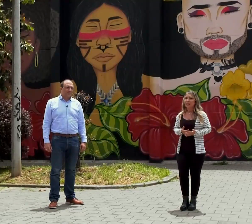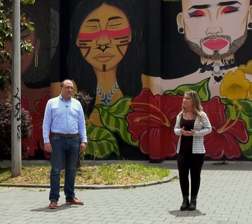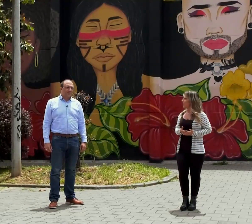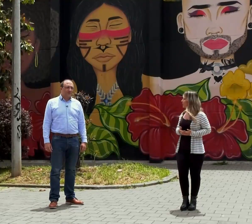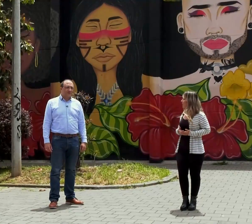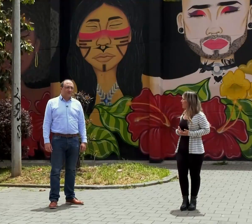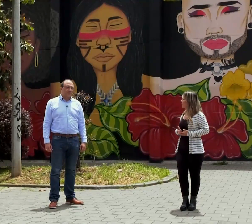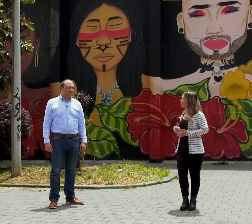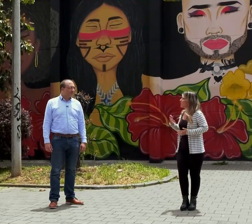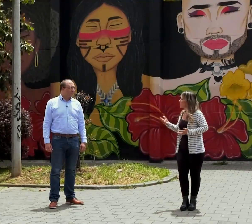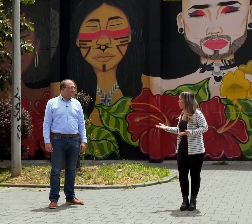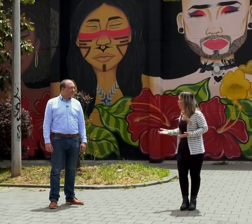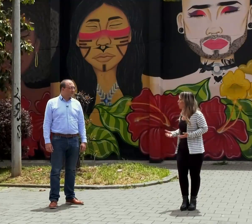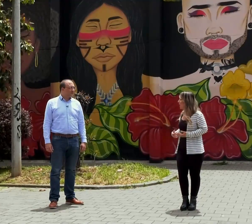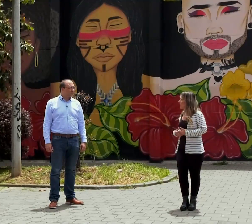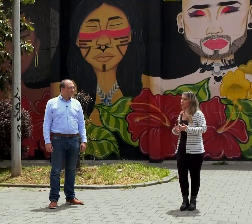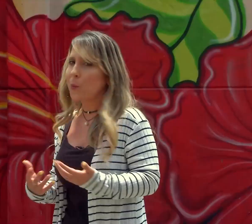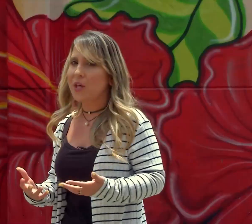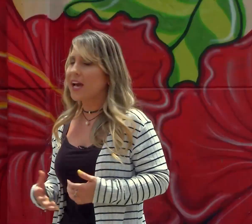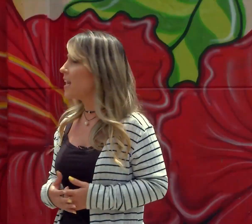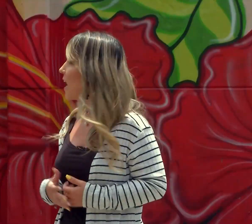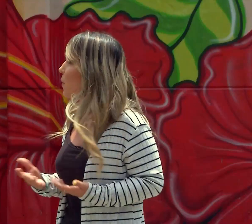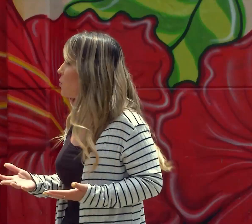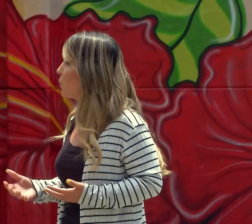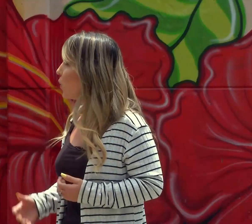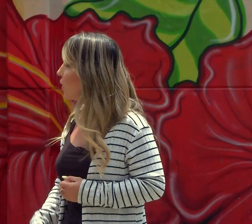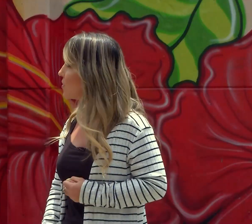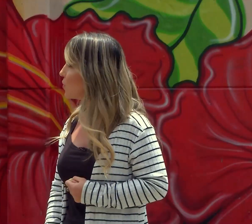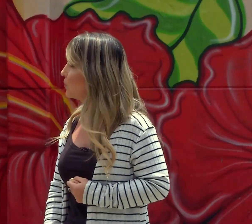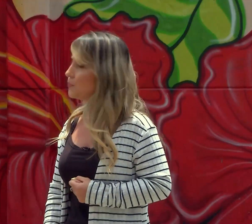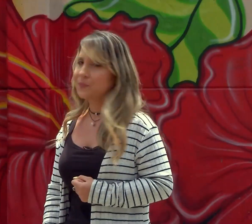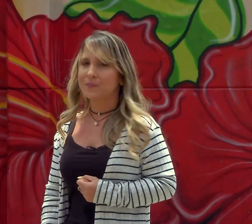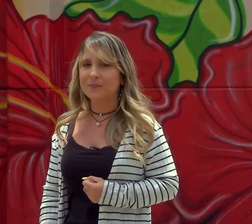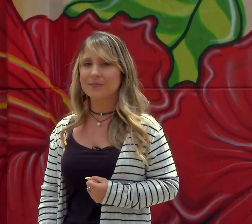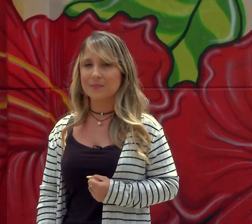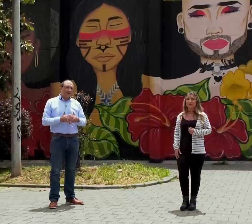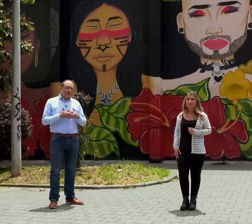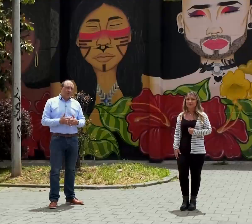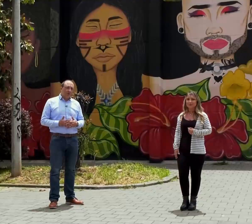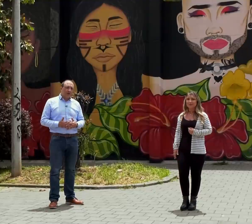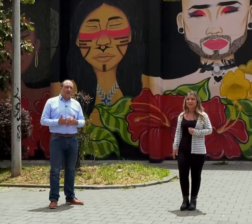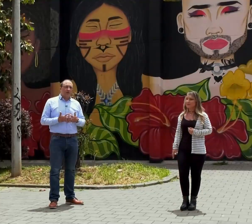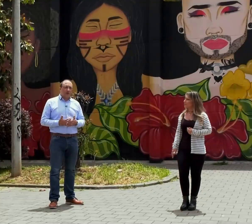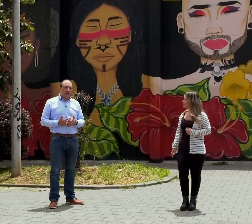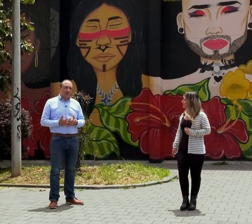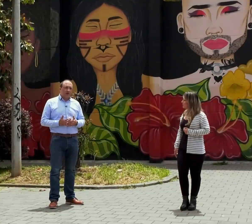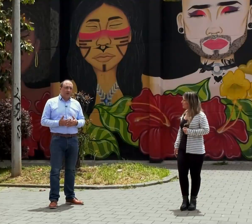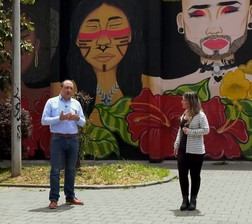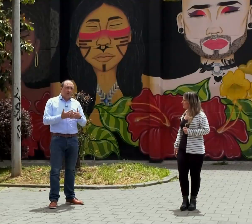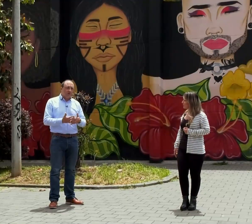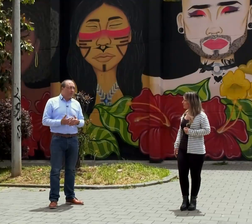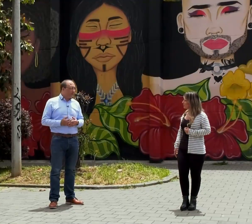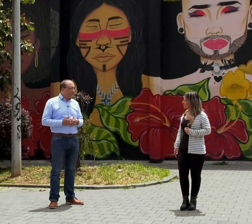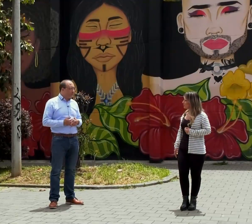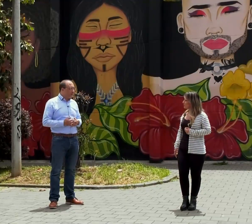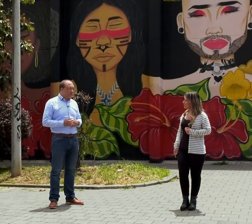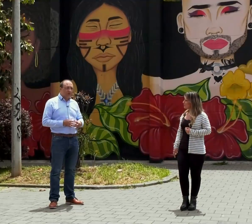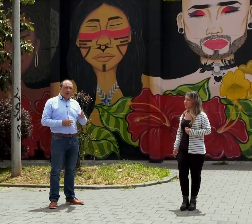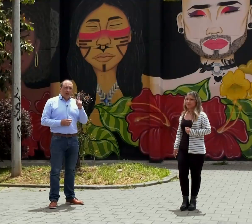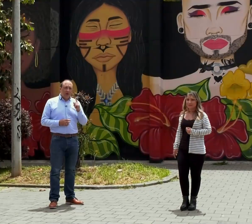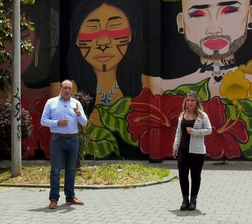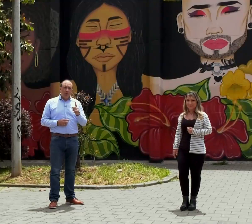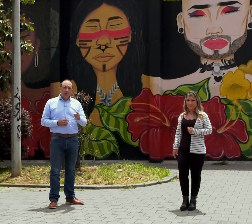participar las diferentes juntas de acción comunal, la comunidad en general, hablemos un poco de esto. Bueno Diana, las seis comunas y el corregimiento, dejamos un